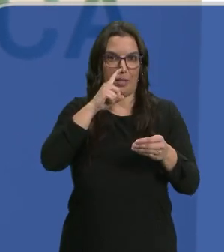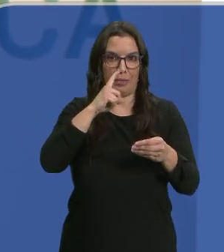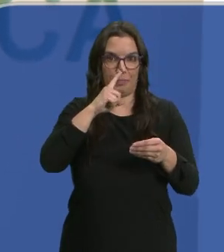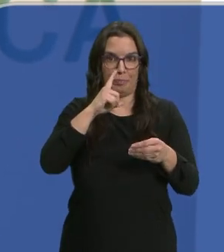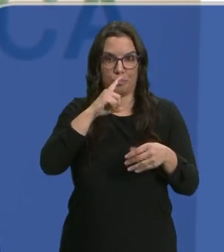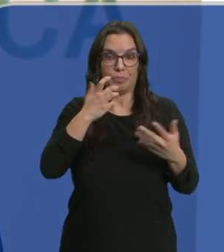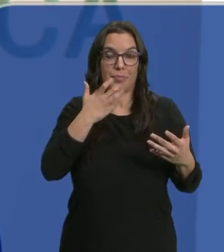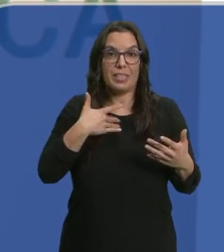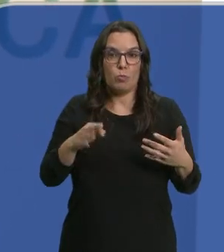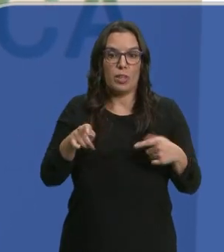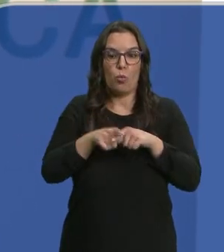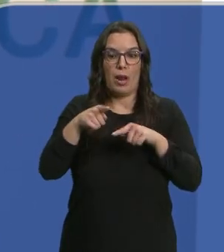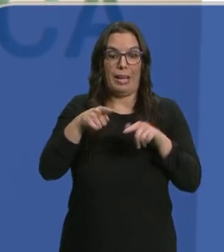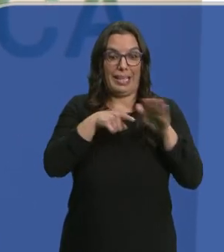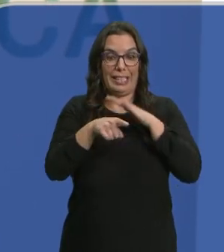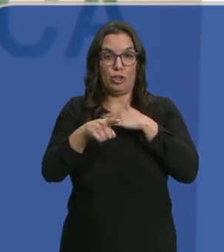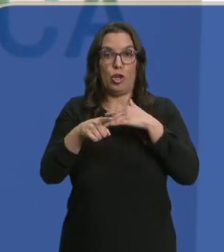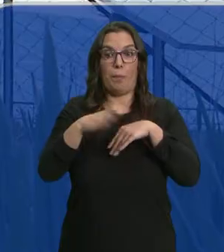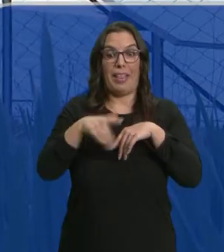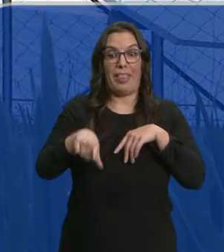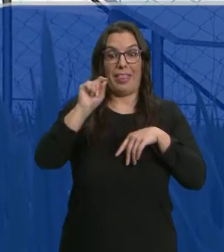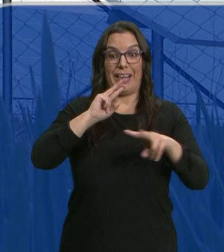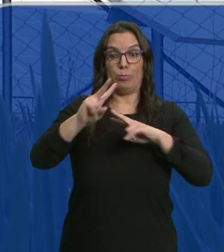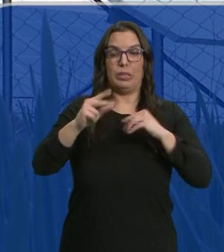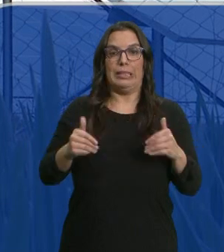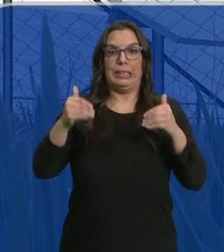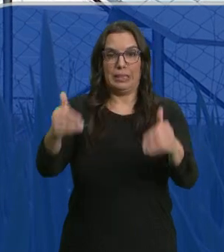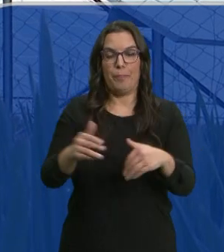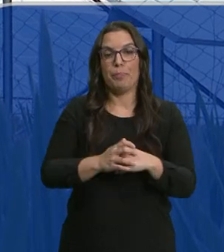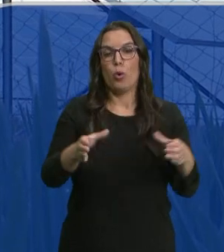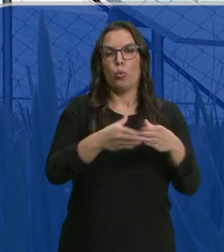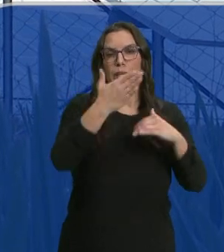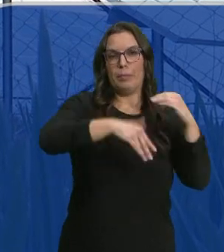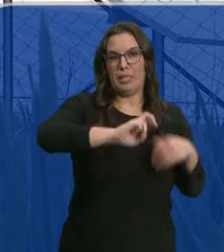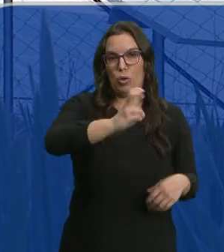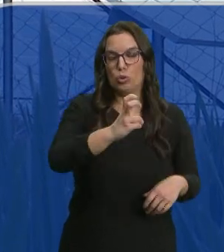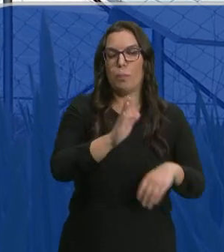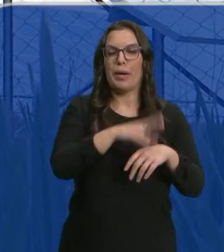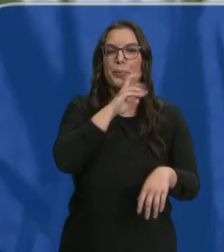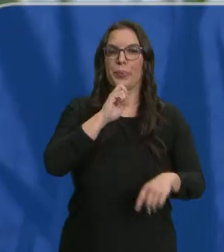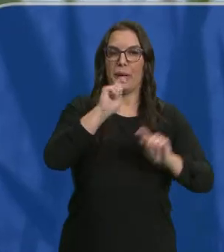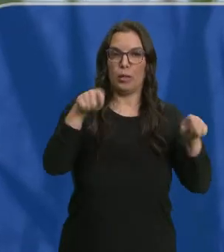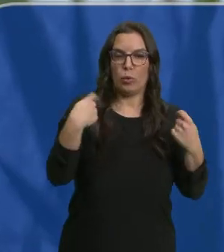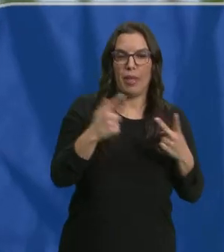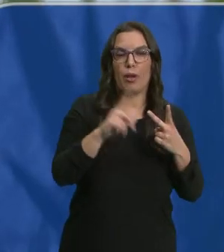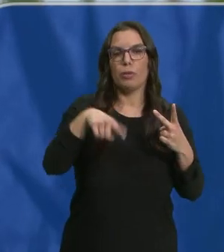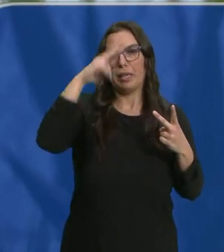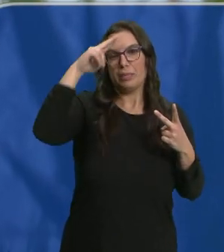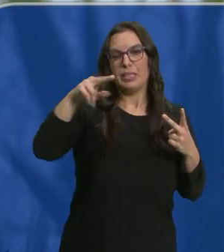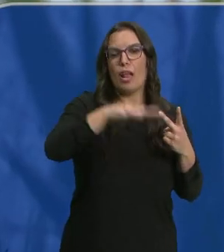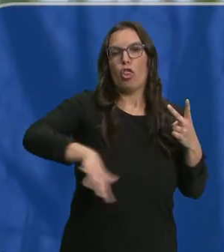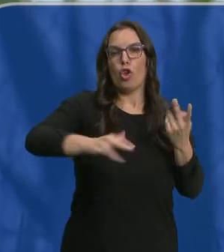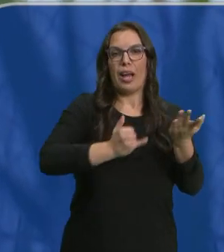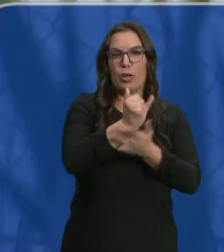la posibilidad de ampliar los trámites de algunas decisiones. La Junta pone otros límites para preservar la naturaleza o respetar las